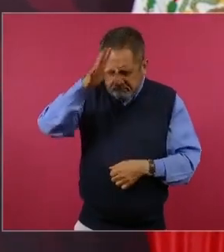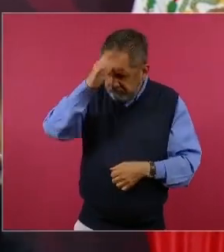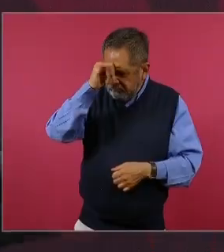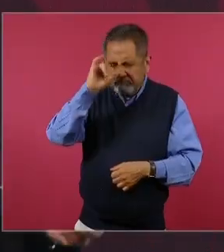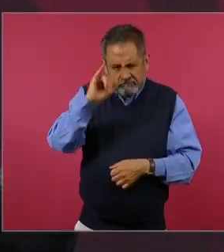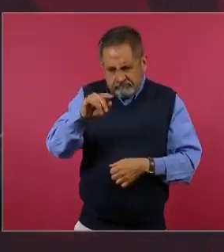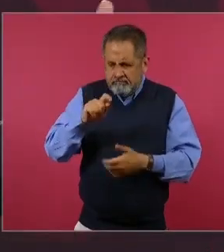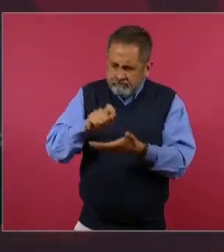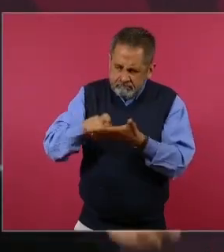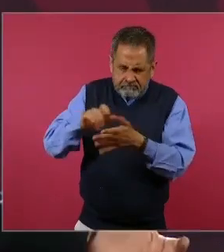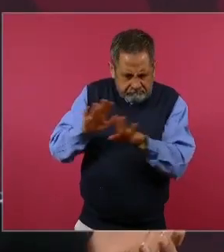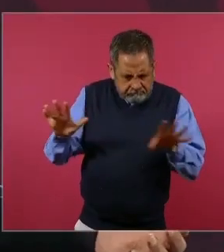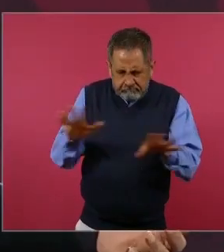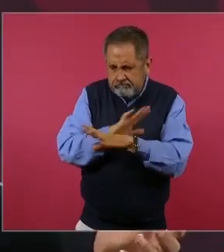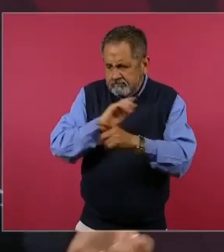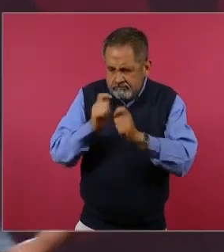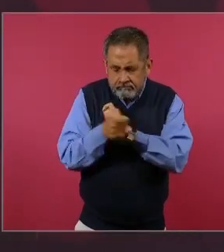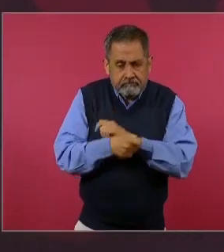¿Cómo ir en contra